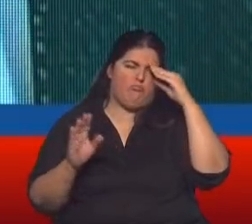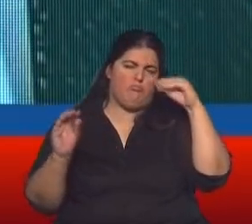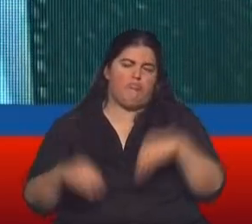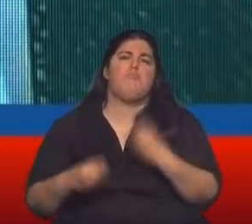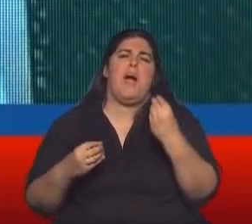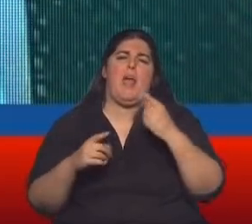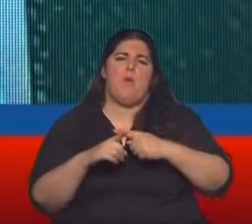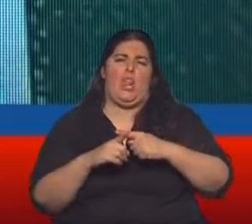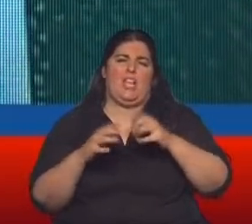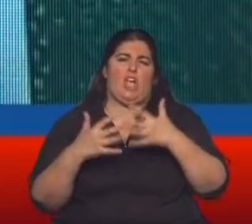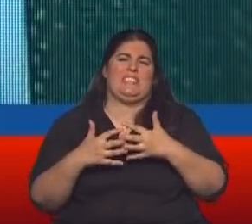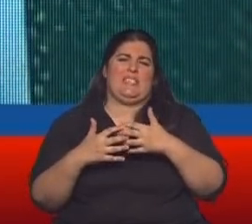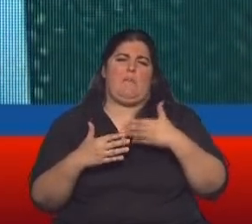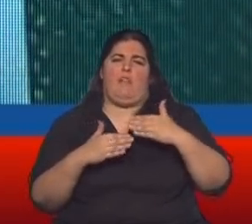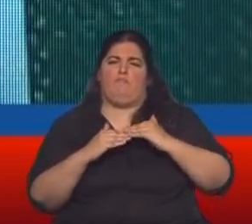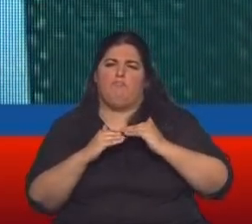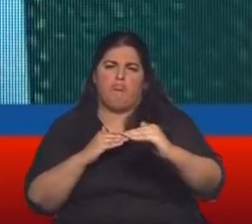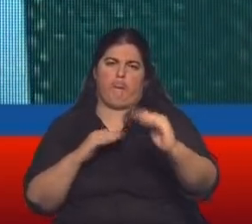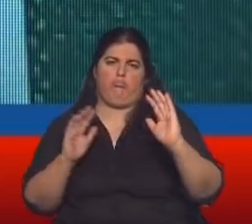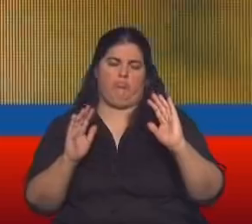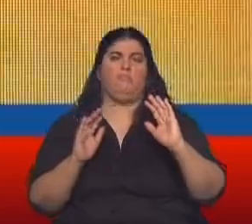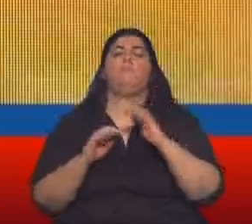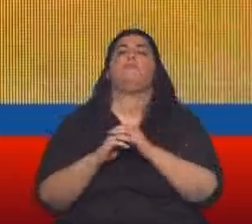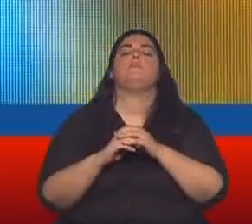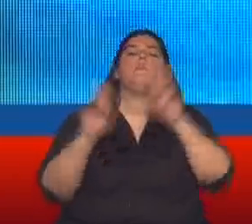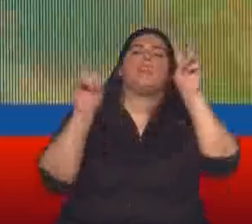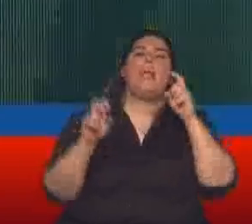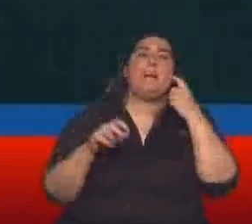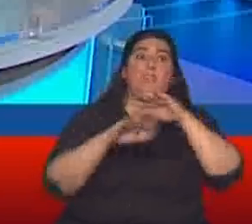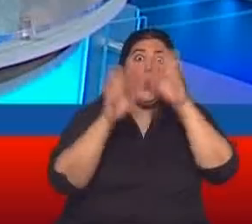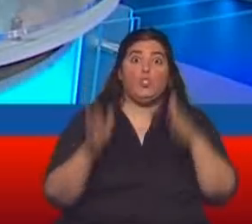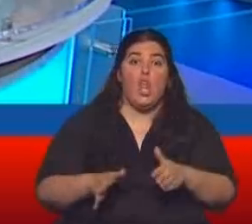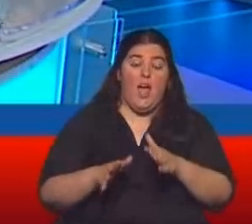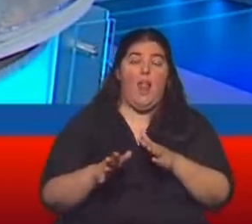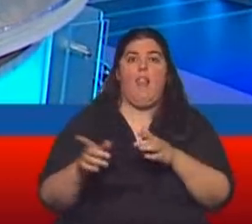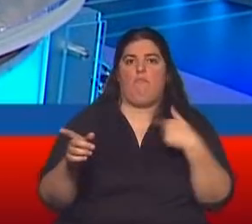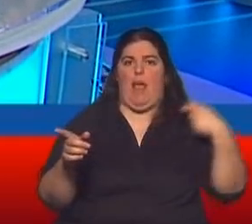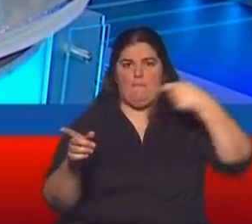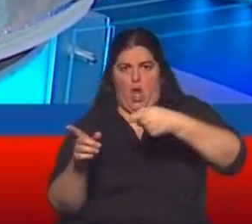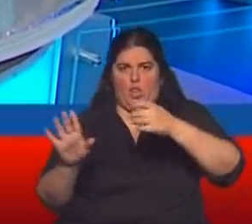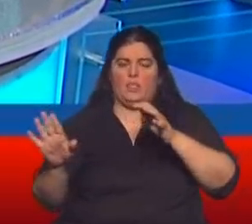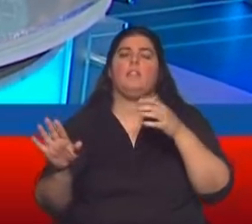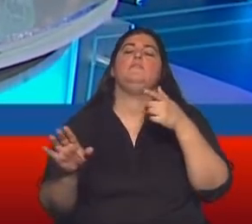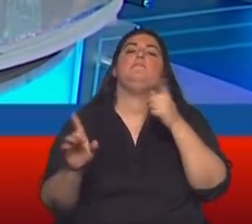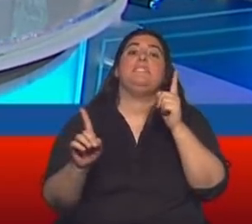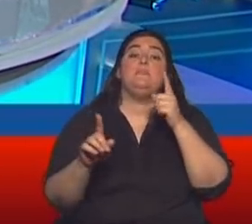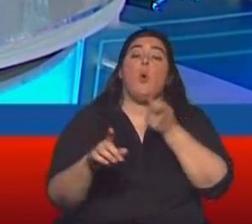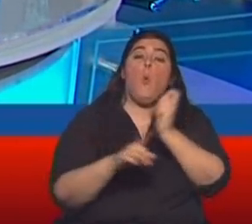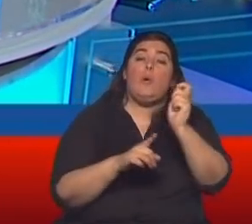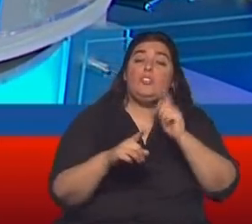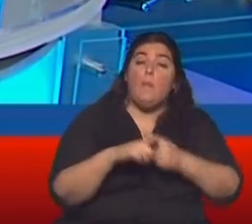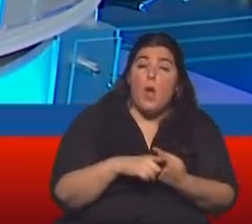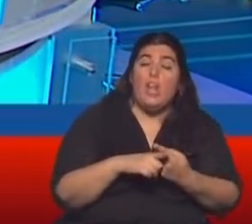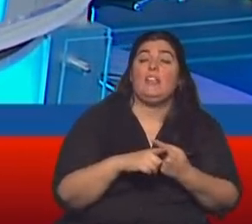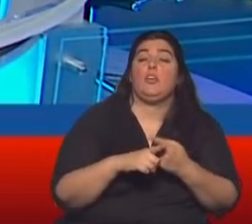político. De hecho... para complementar el tema institucional, y aparte la utilización de la vacancia, en este caso por